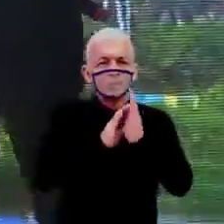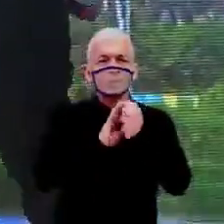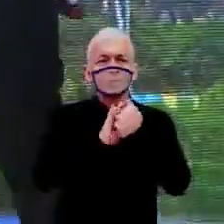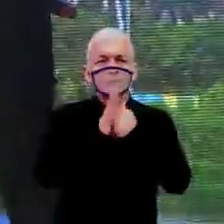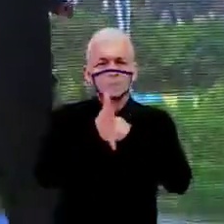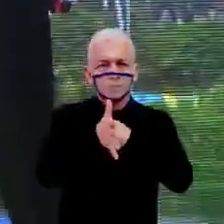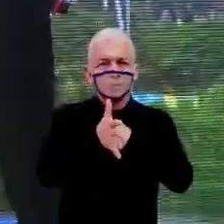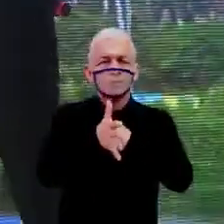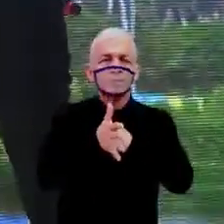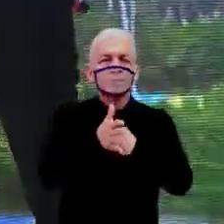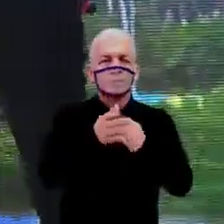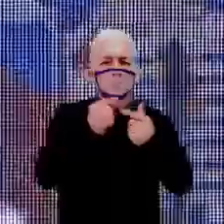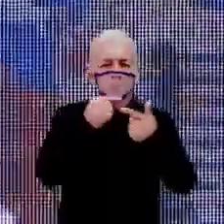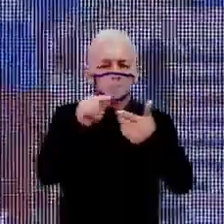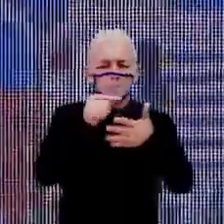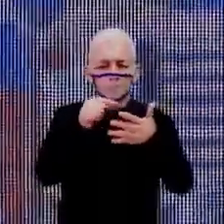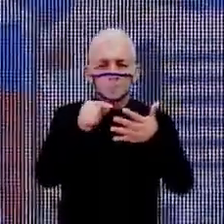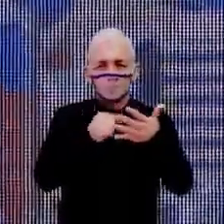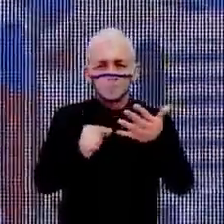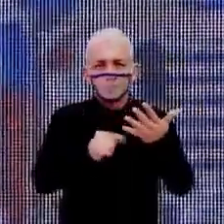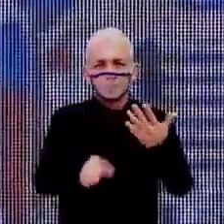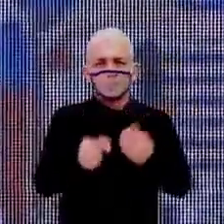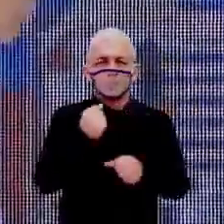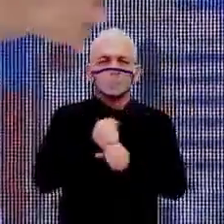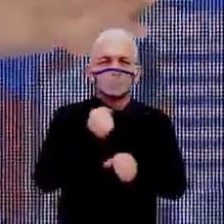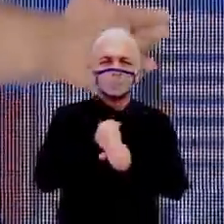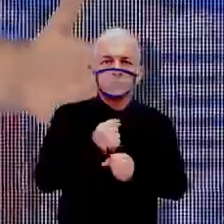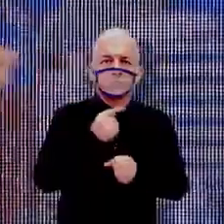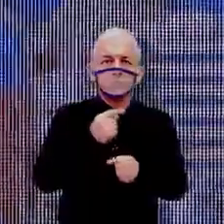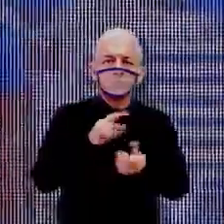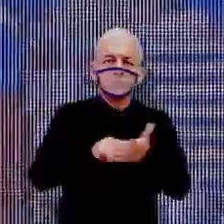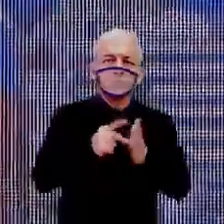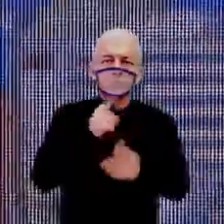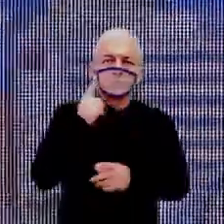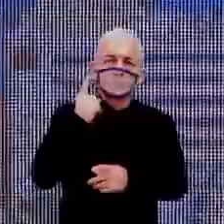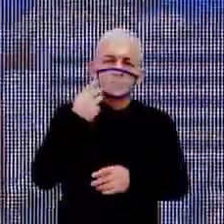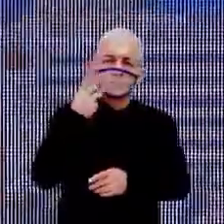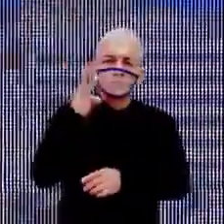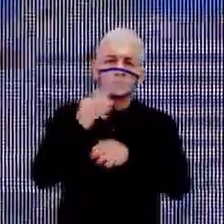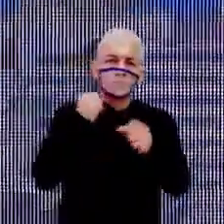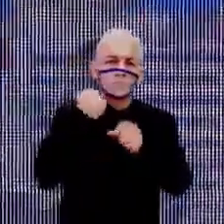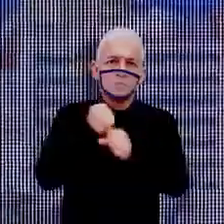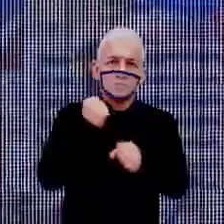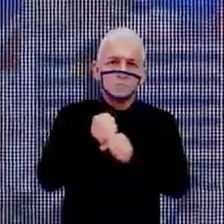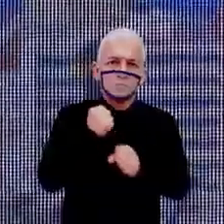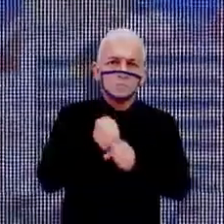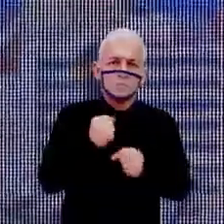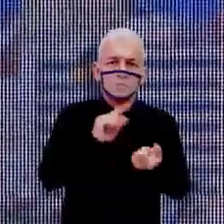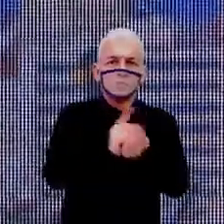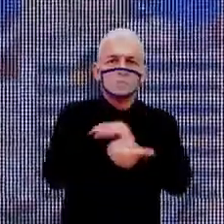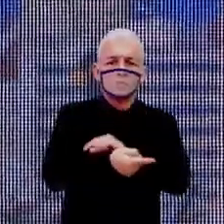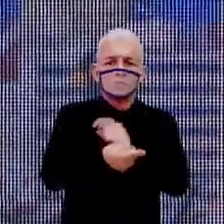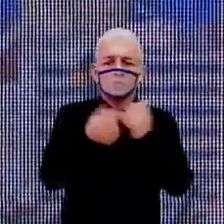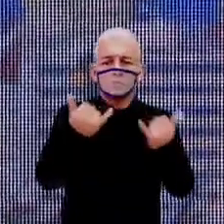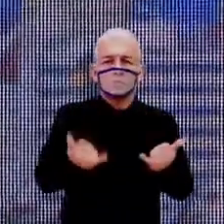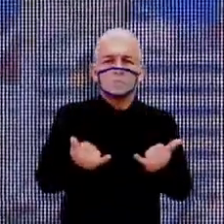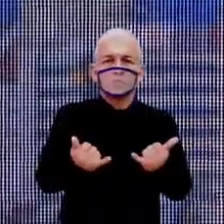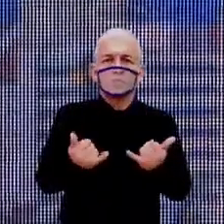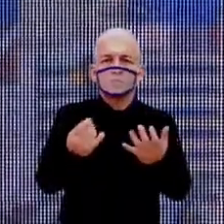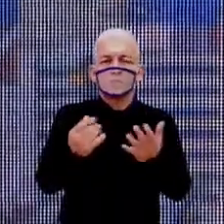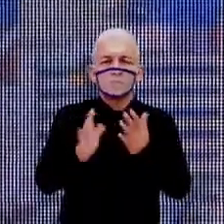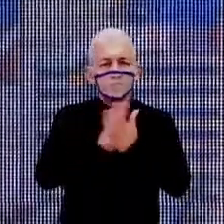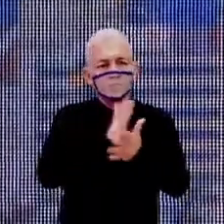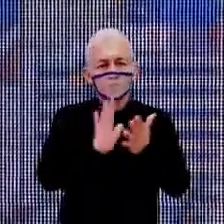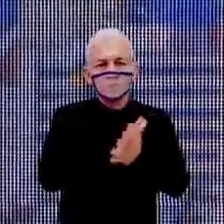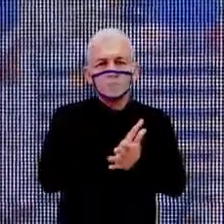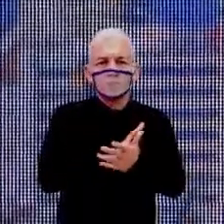descripción de muchas de las cosas que han venido sucediendo en estos últimos 13 años de cambios y transformación. Y nos ha